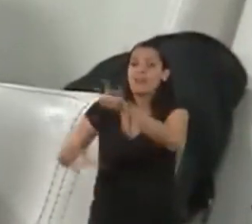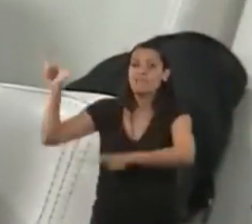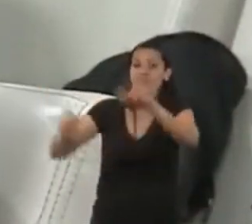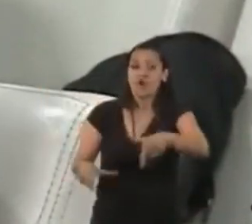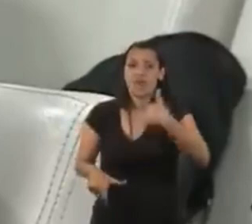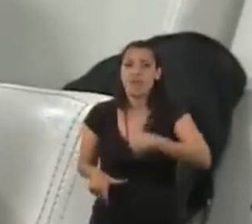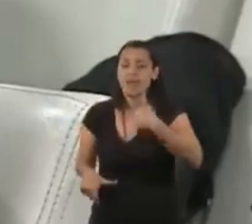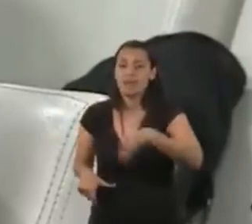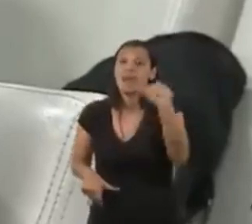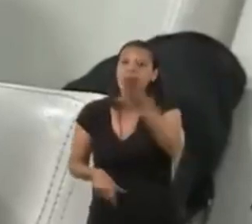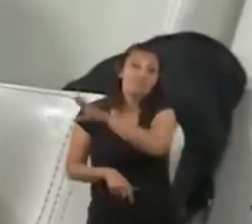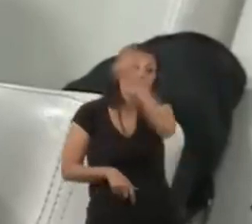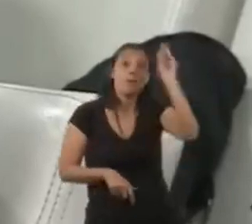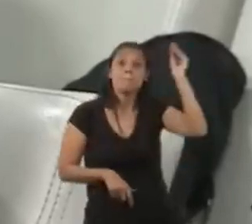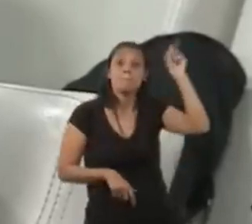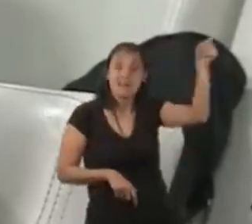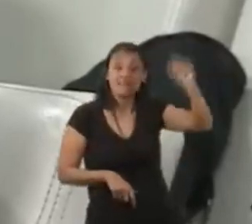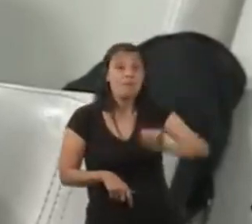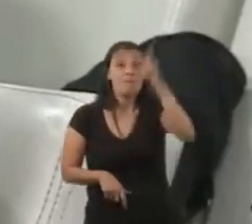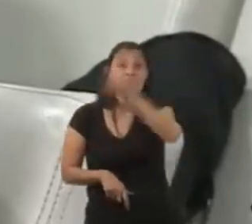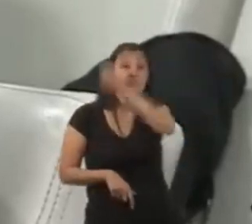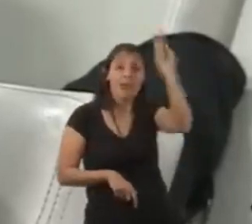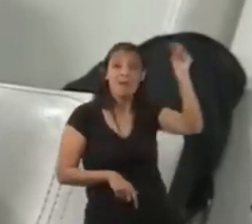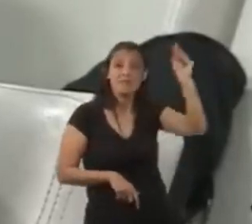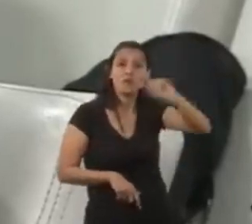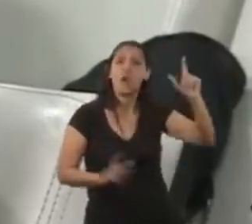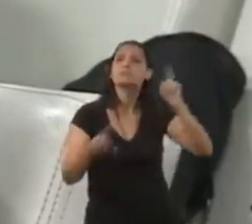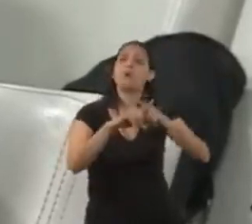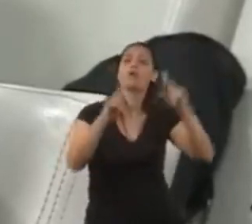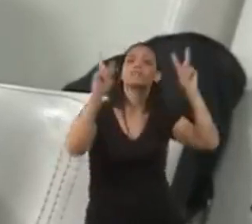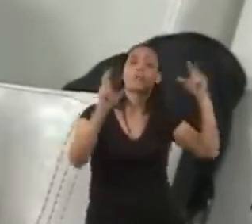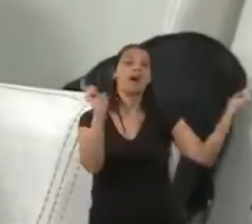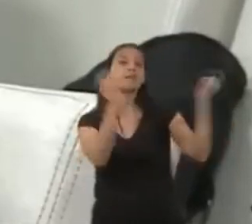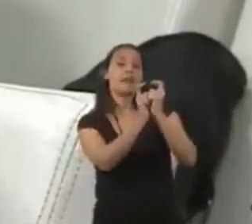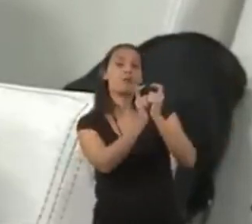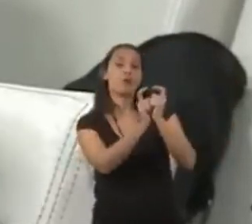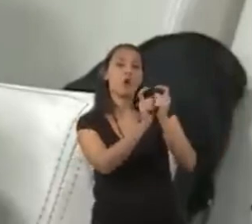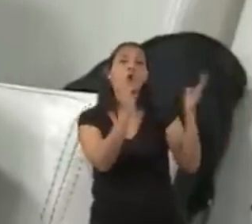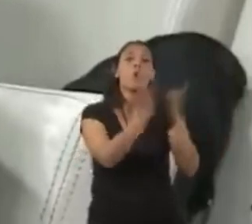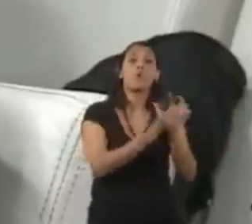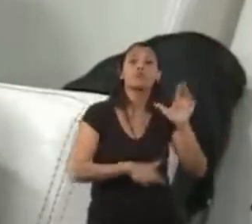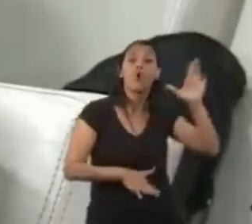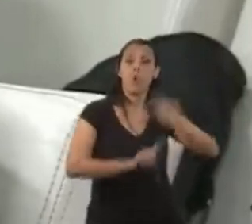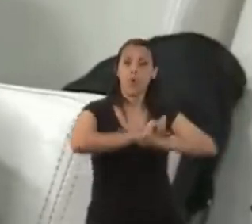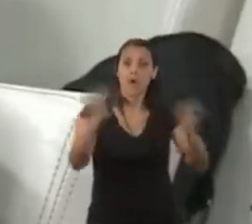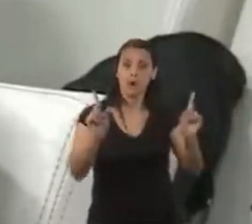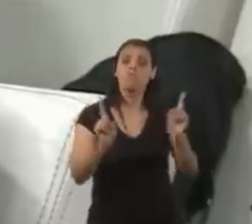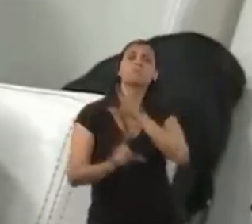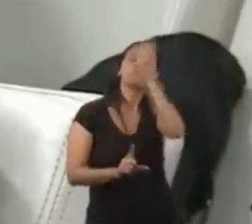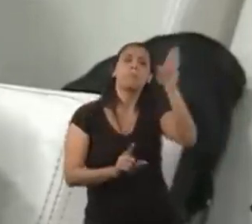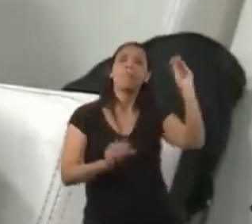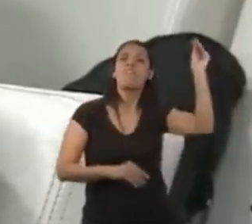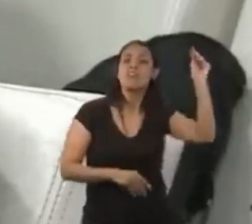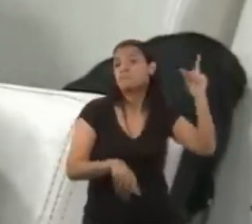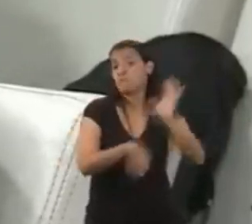Brasil y que la primera ida no sea para una reunión bilateral con el presidente Lula sino para la participación en una